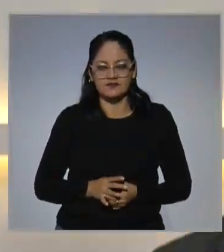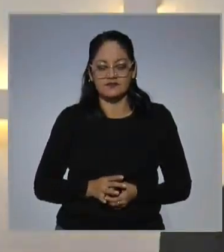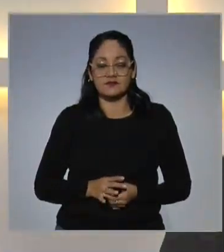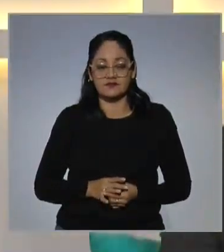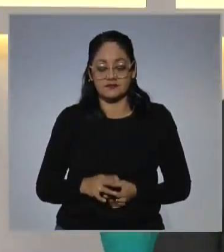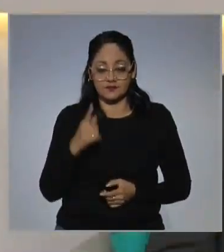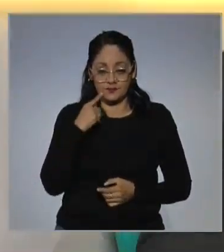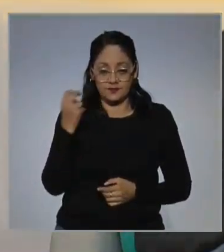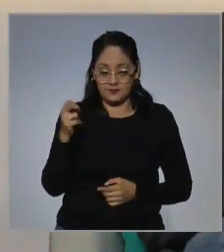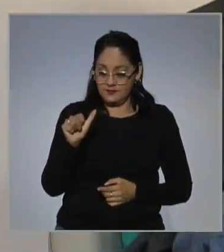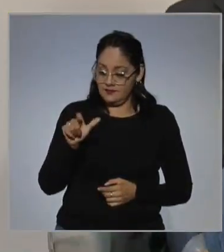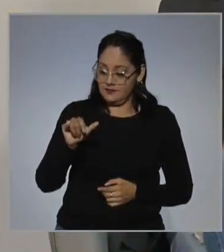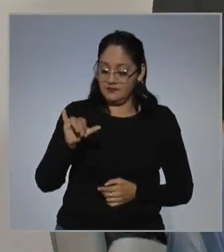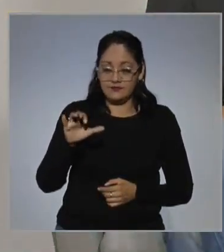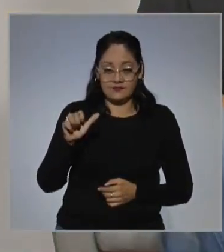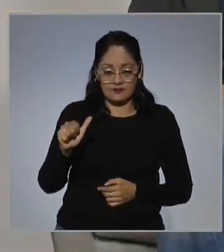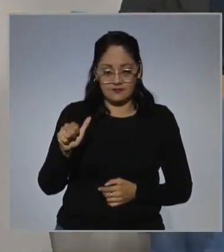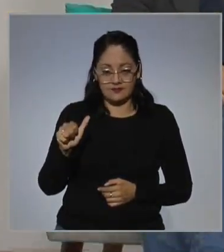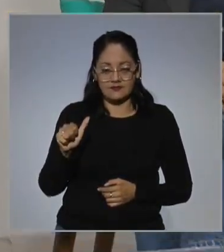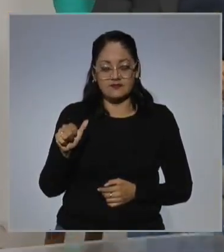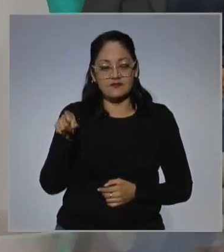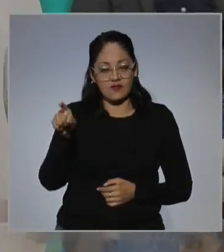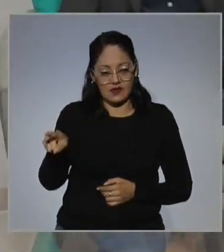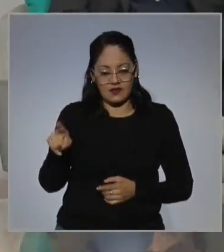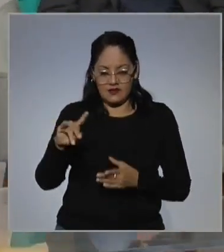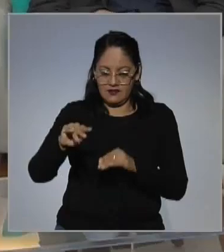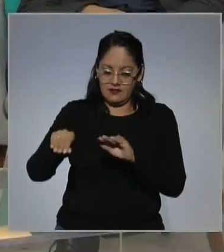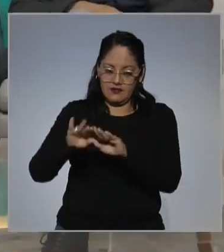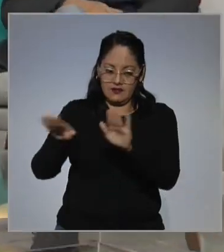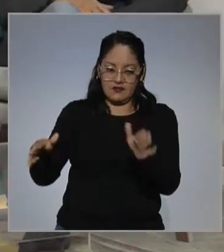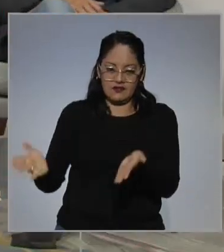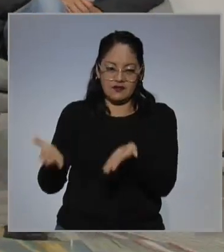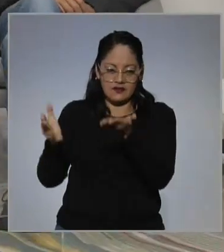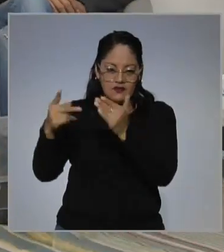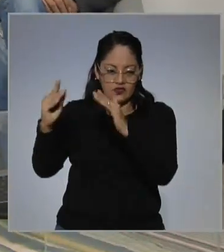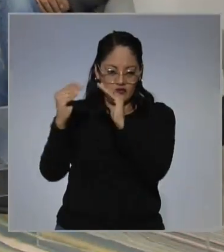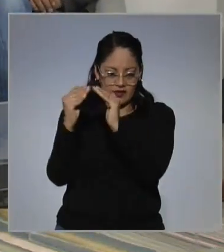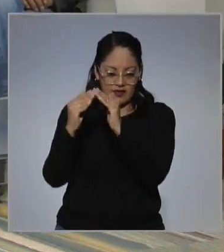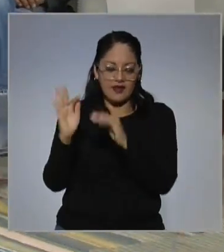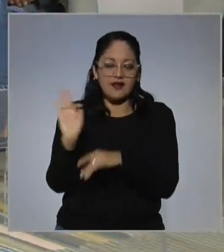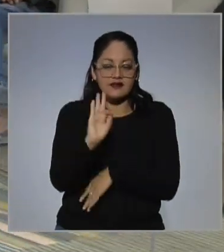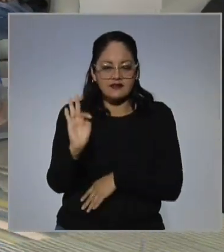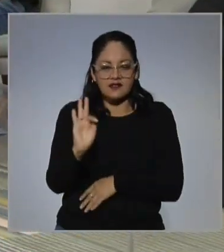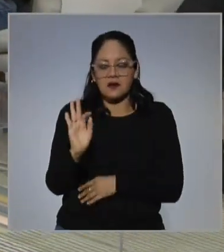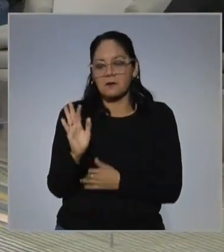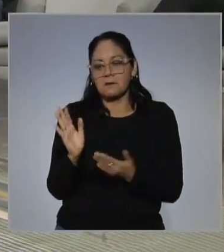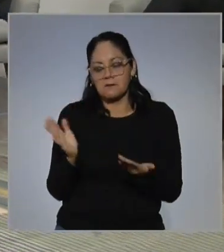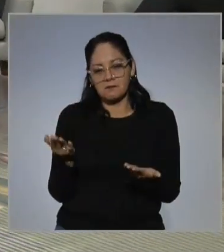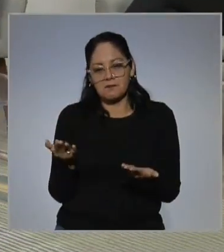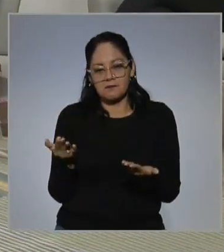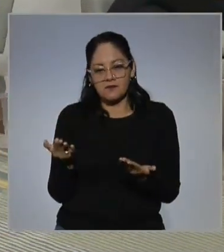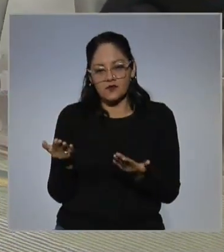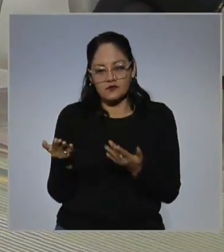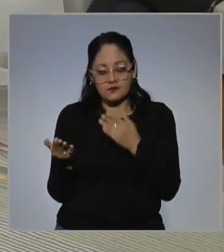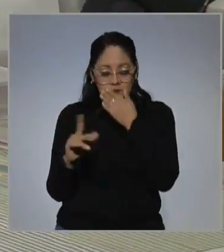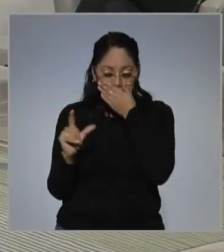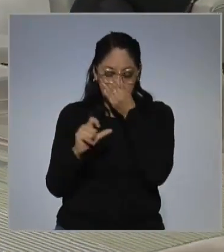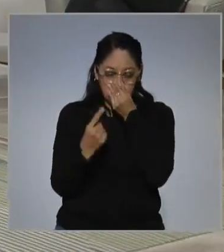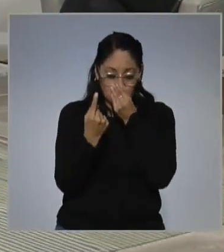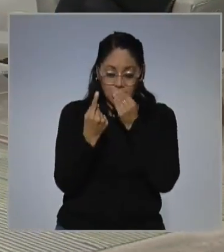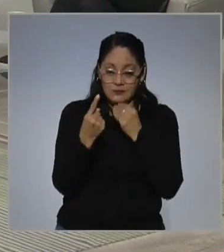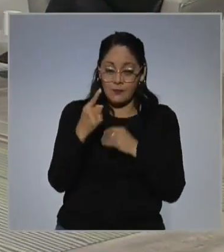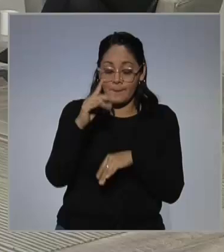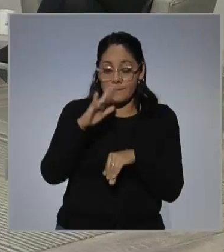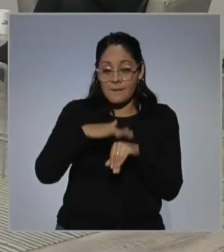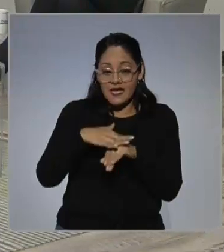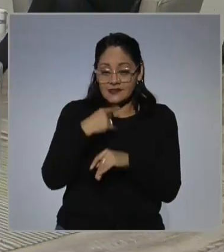Y así como Alicia la coloca esta ofrenda en su hogar, seguramente pues cuando uno es más